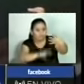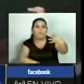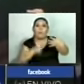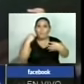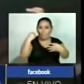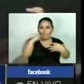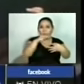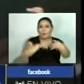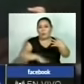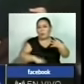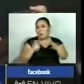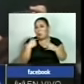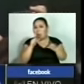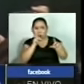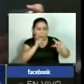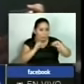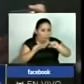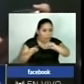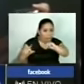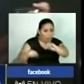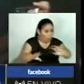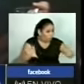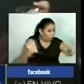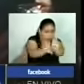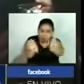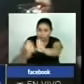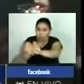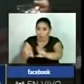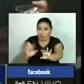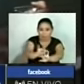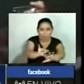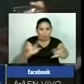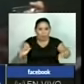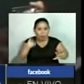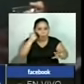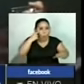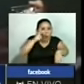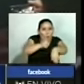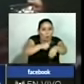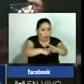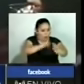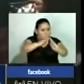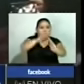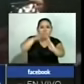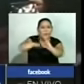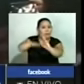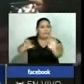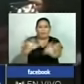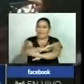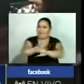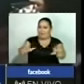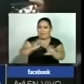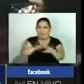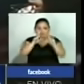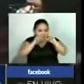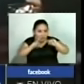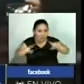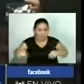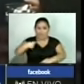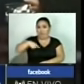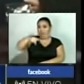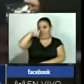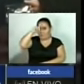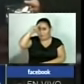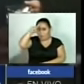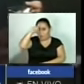No con todos esos rumores que están hablando de un cierre total y que va a haber un toque de queda o algo por el estilo, es completamente infundado, es algo ridículo y se